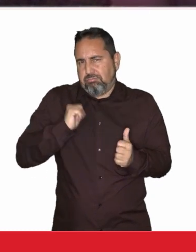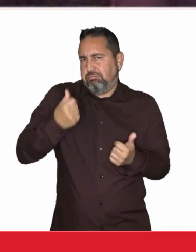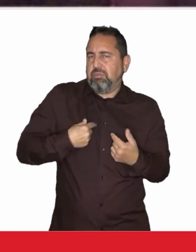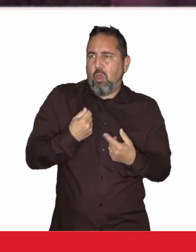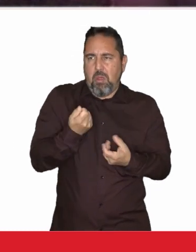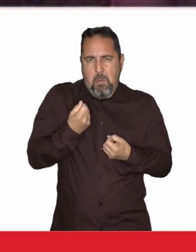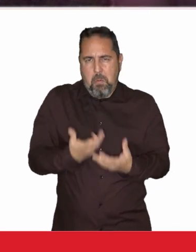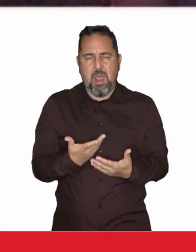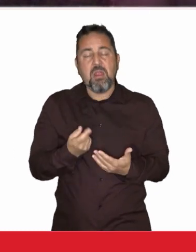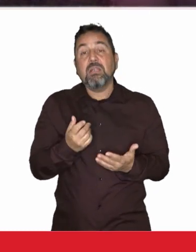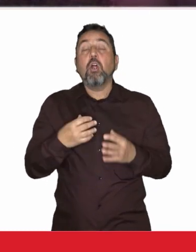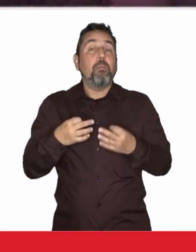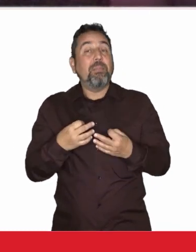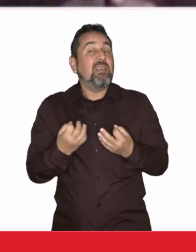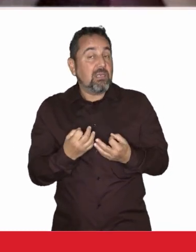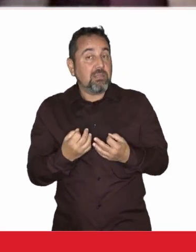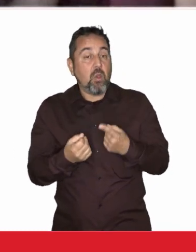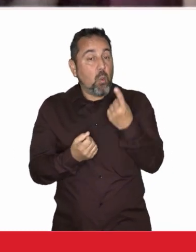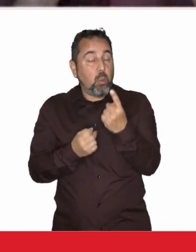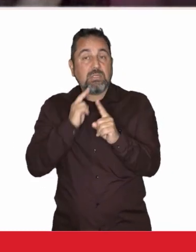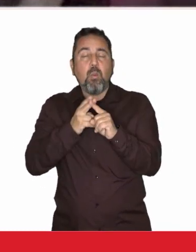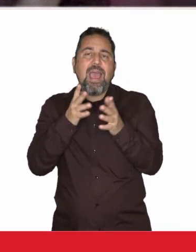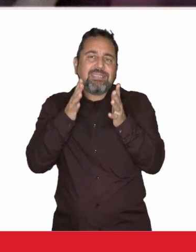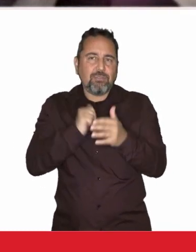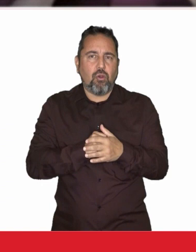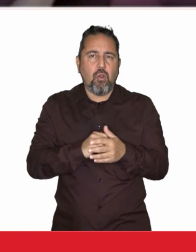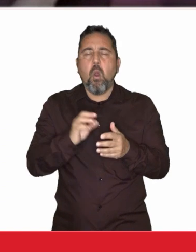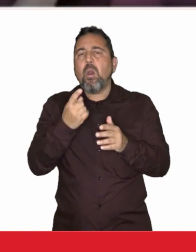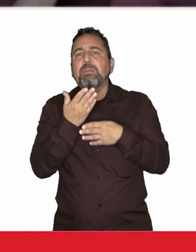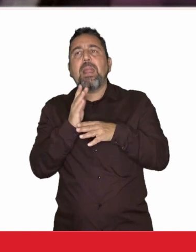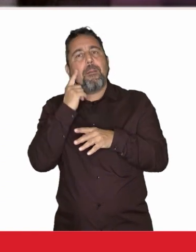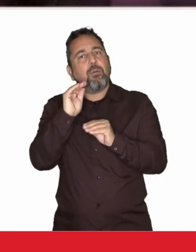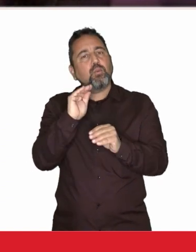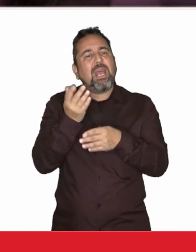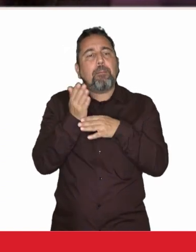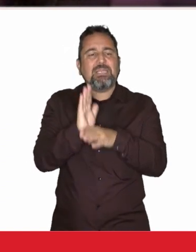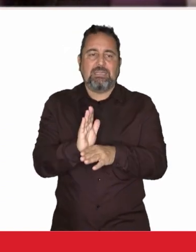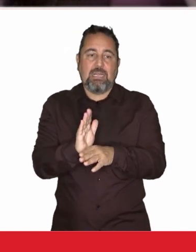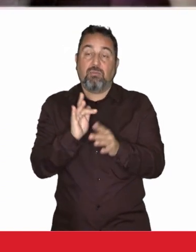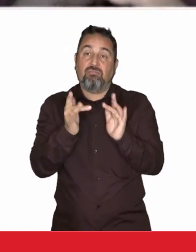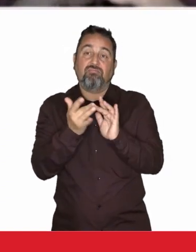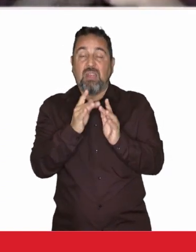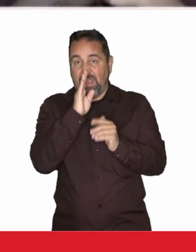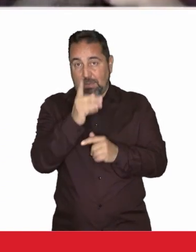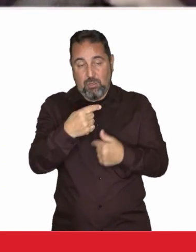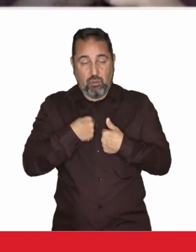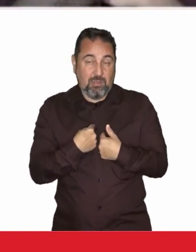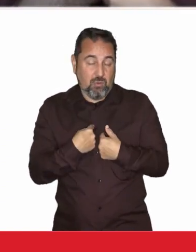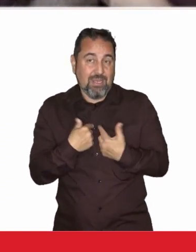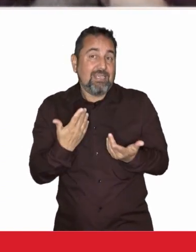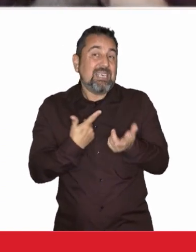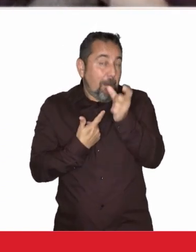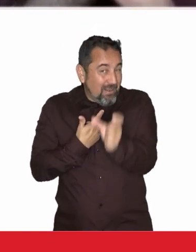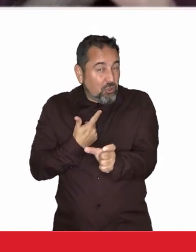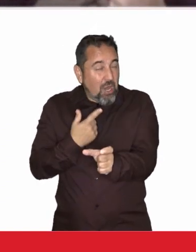pasta, normalmente tienes a un asesor o a un representante del banco que se relaciona directamente contigo.